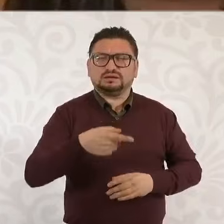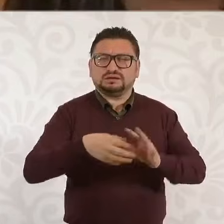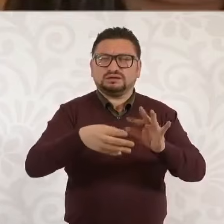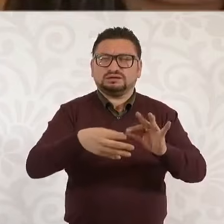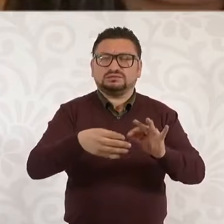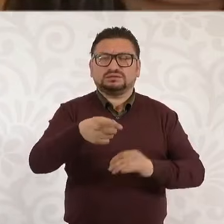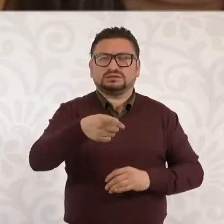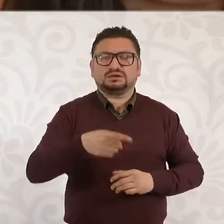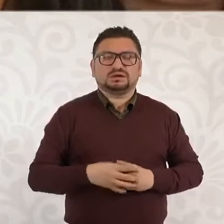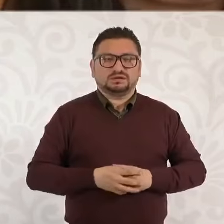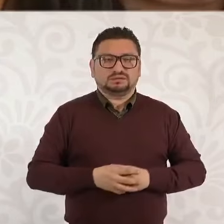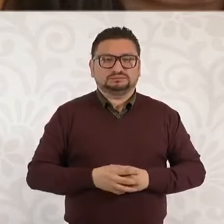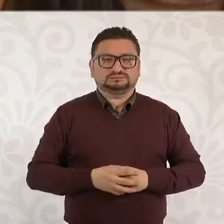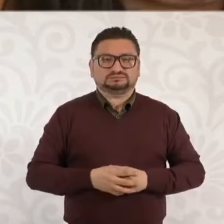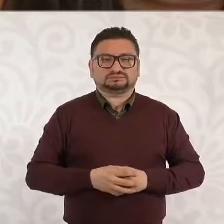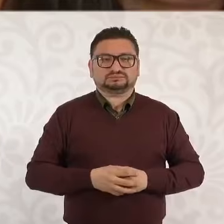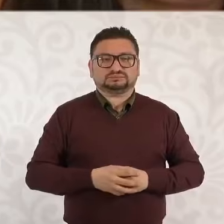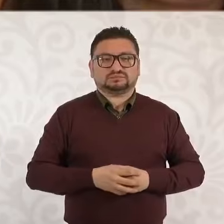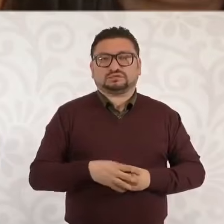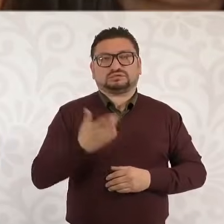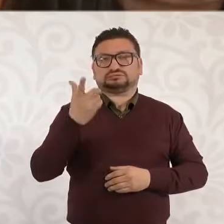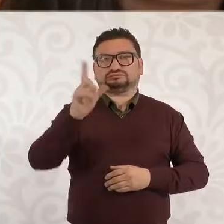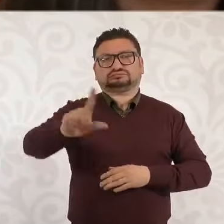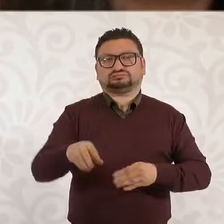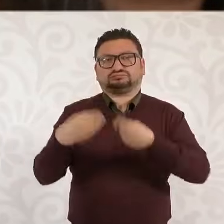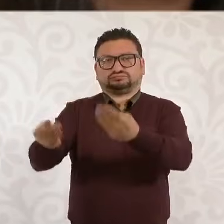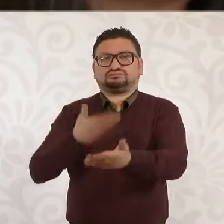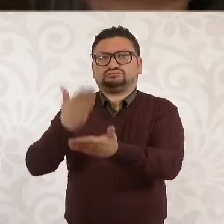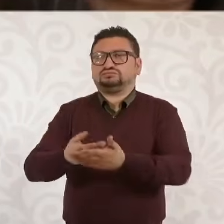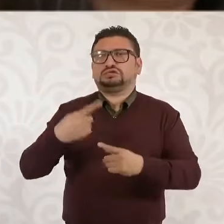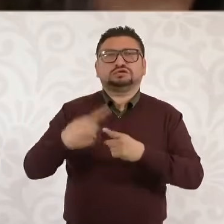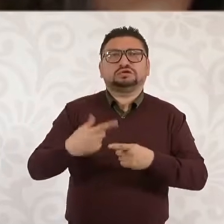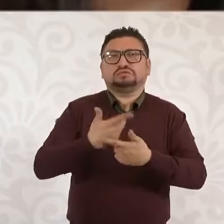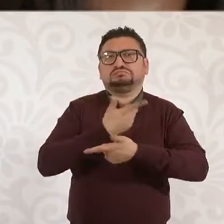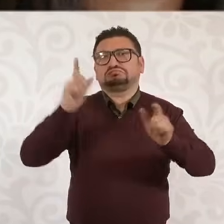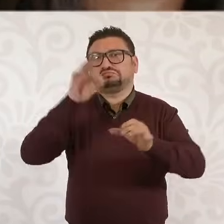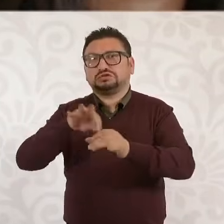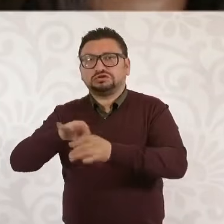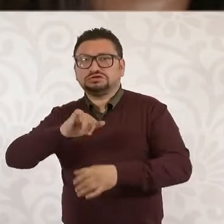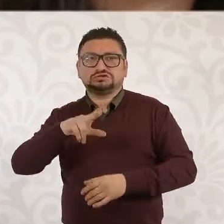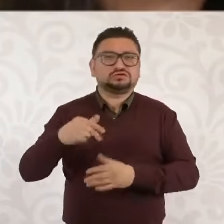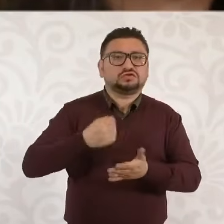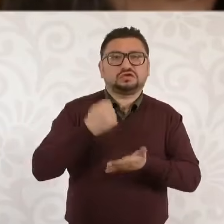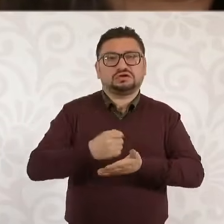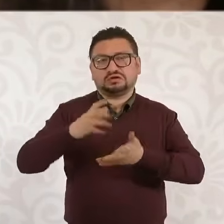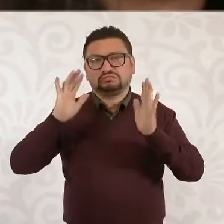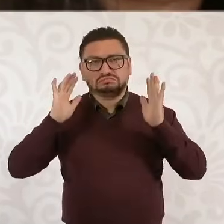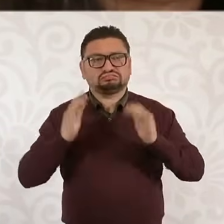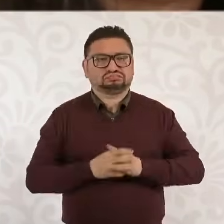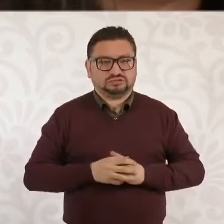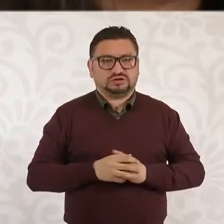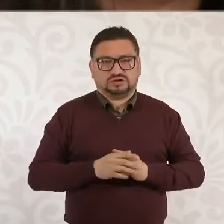usted que pues usted la manda el lunes y quien la quiera aprobar la apruebe y quien no, pues que se abstenga que se atenga más bien